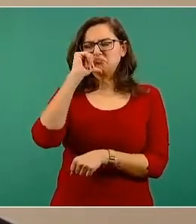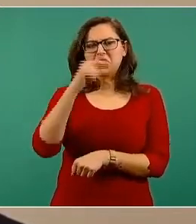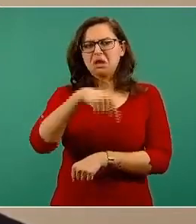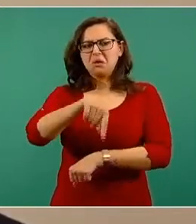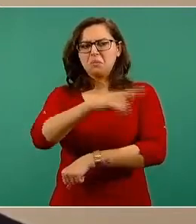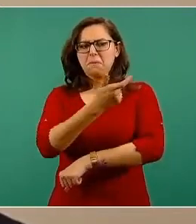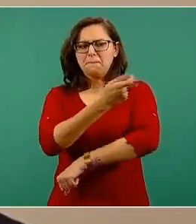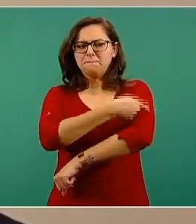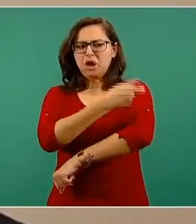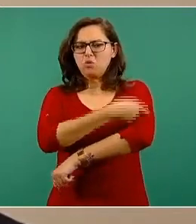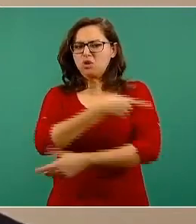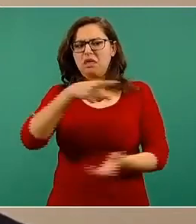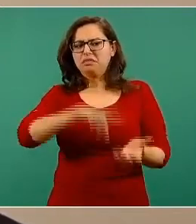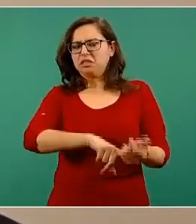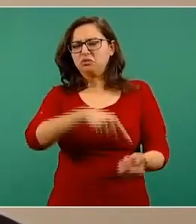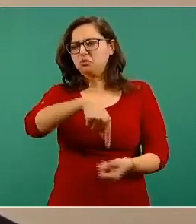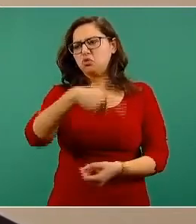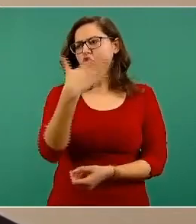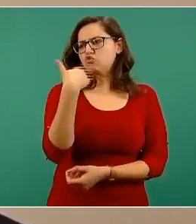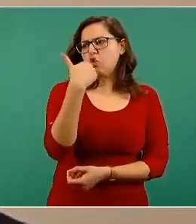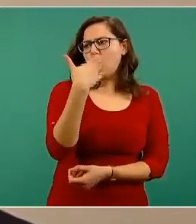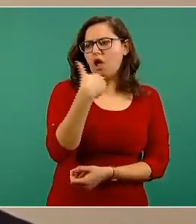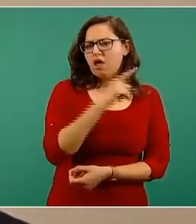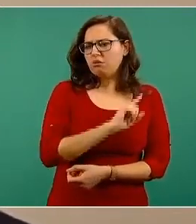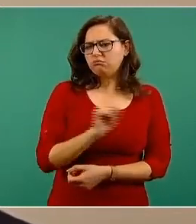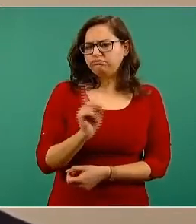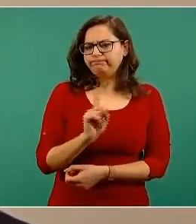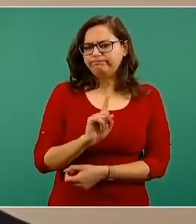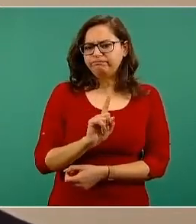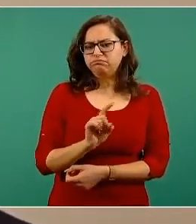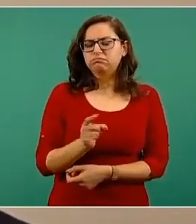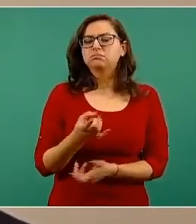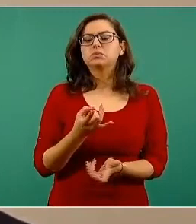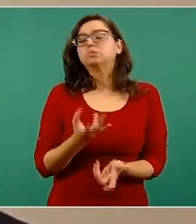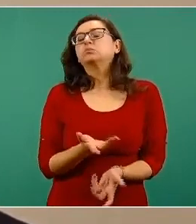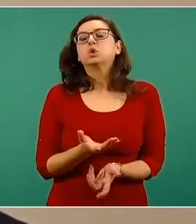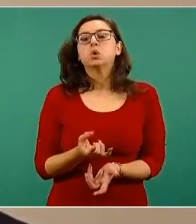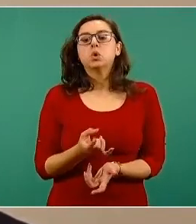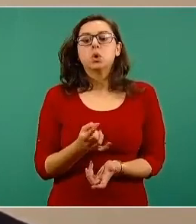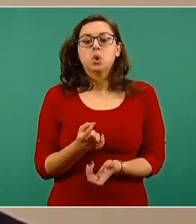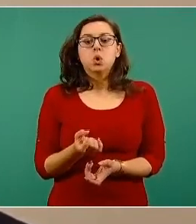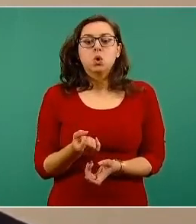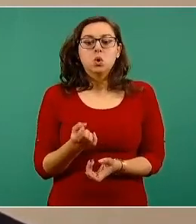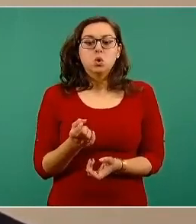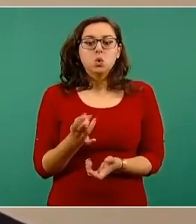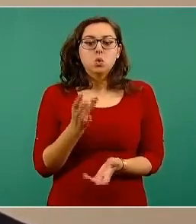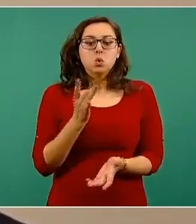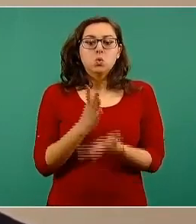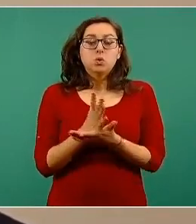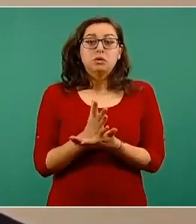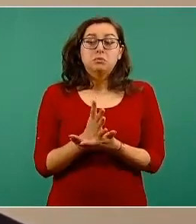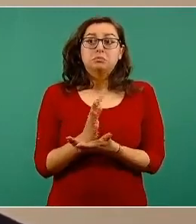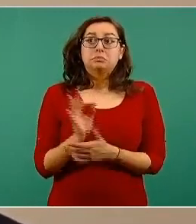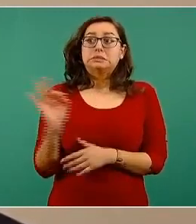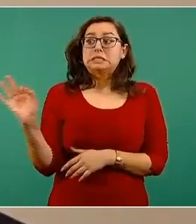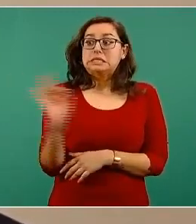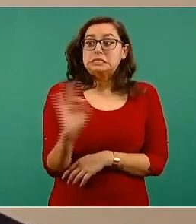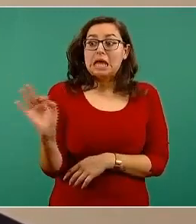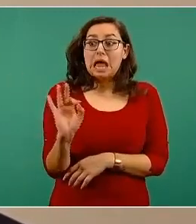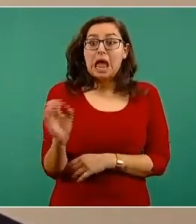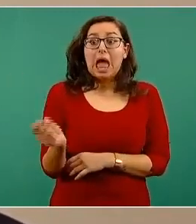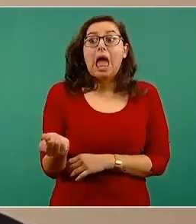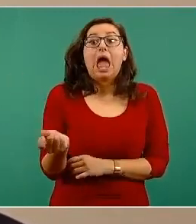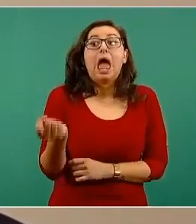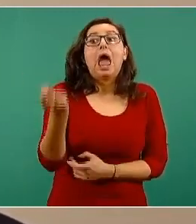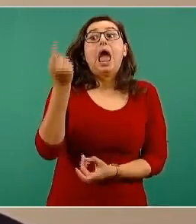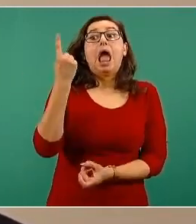parte de las contraindicaciones absolutas, solamente es una historia que en su momento se pueda tener de reacciones